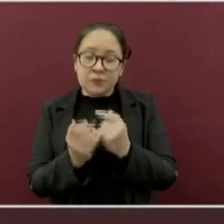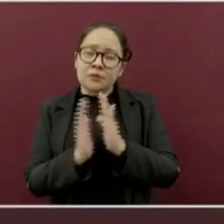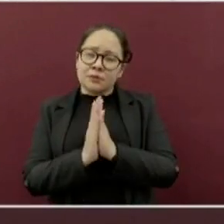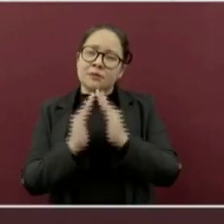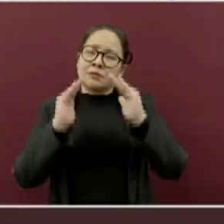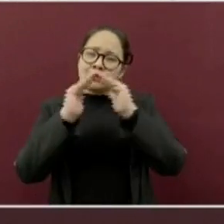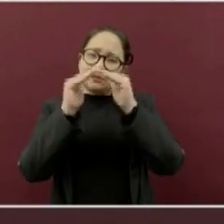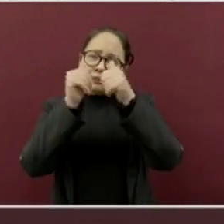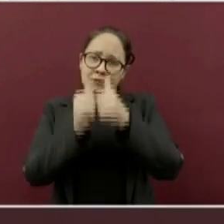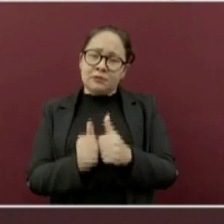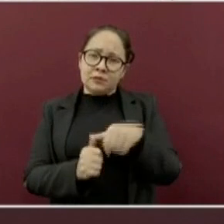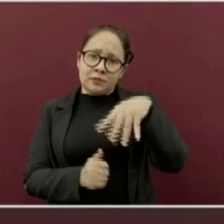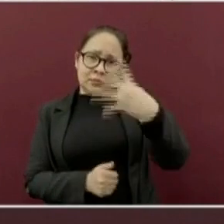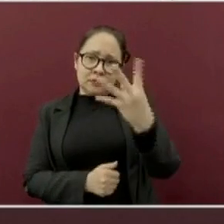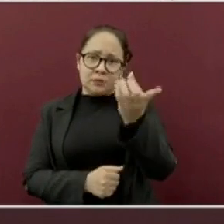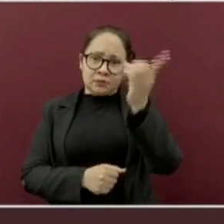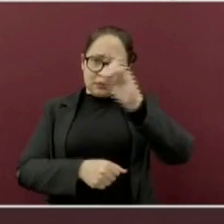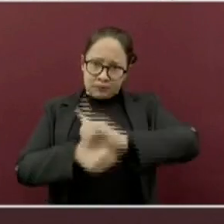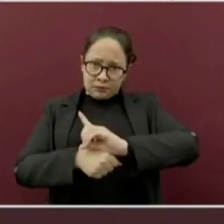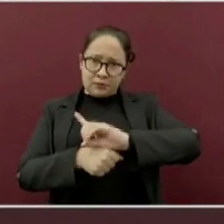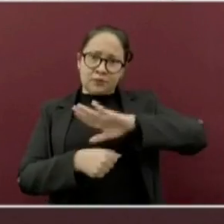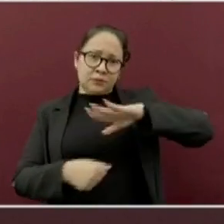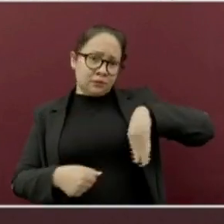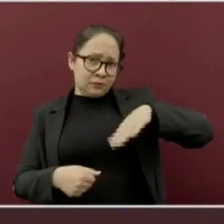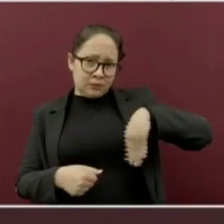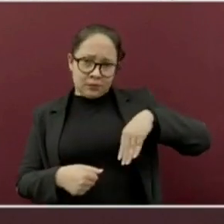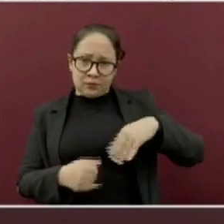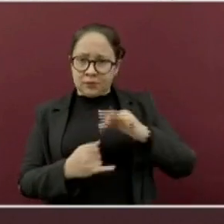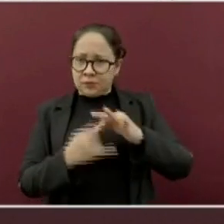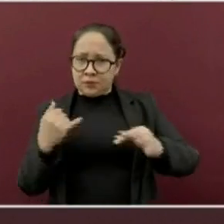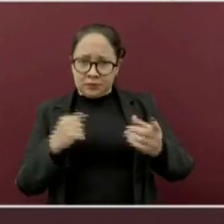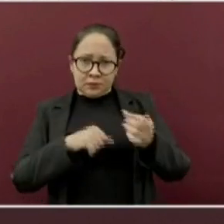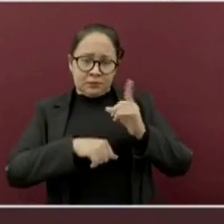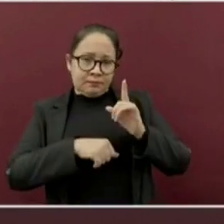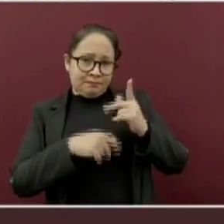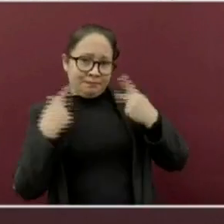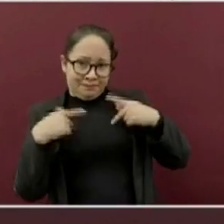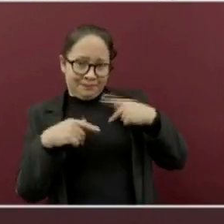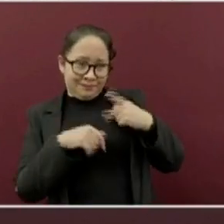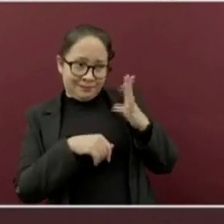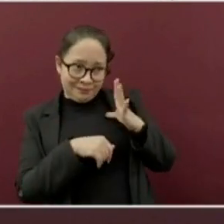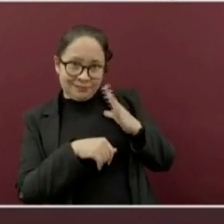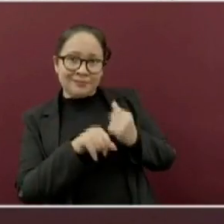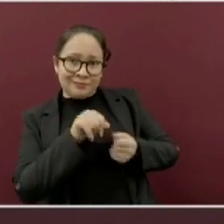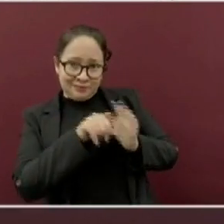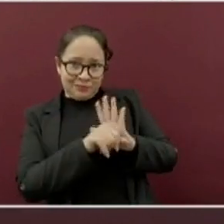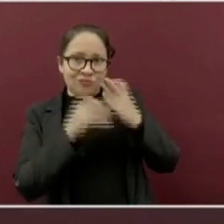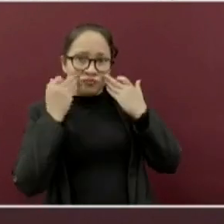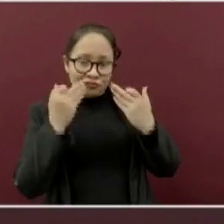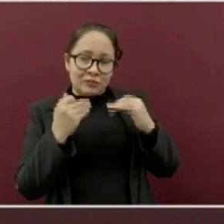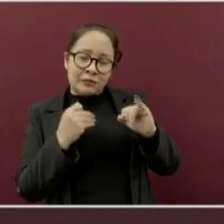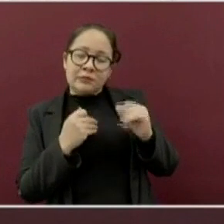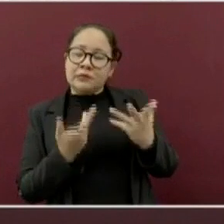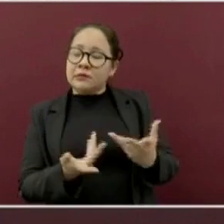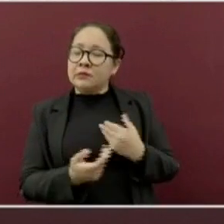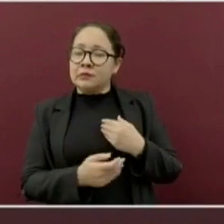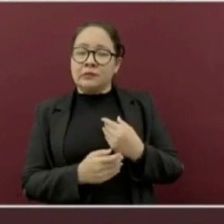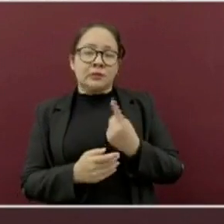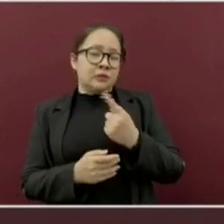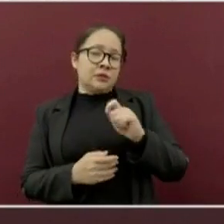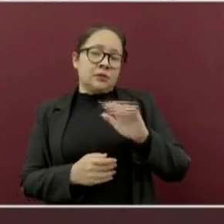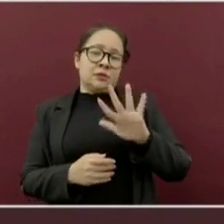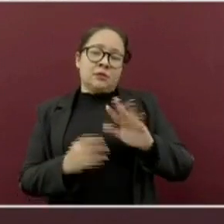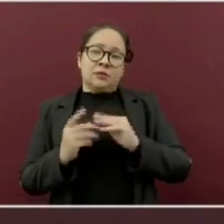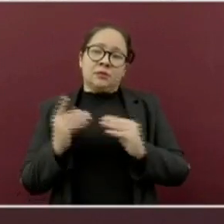por 14 días después del último contacto con una persona que tiene COVID-19. Mantenerse al menos 1.5 metros